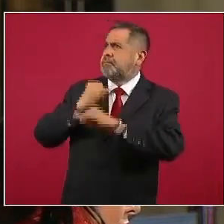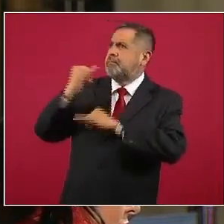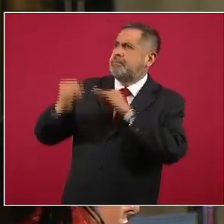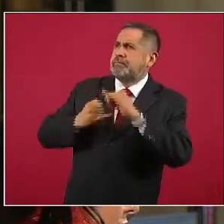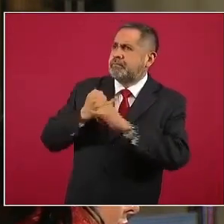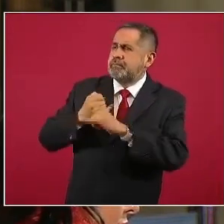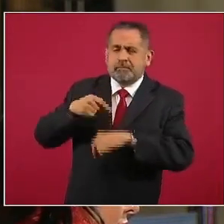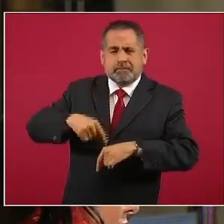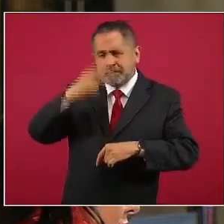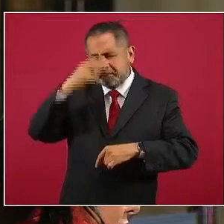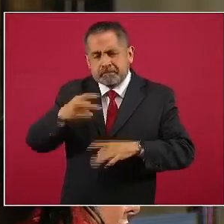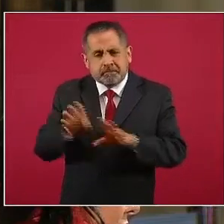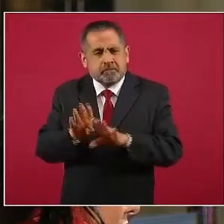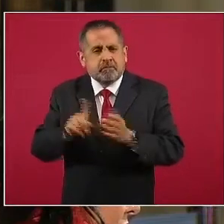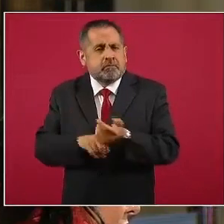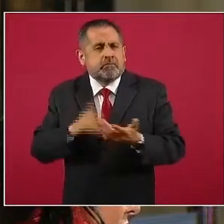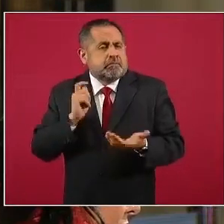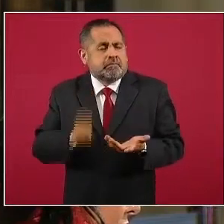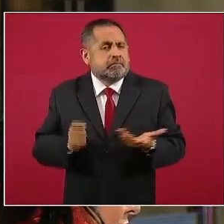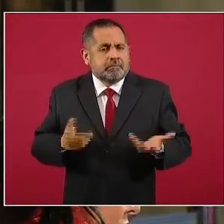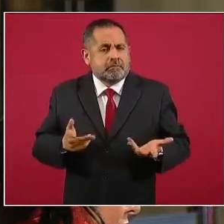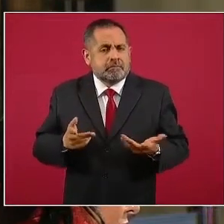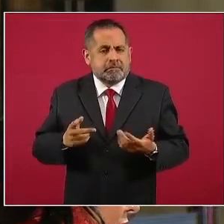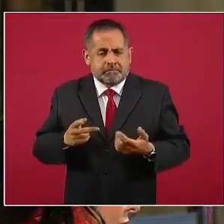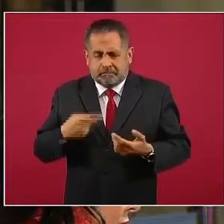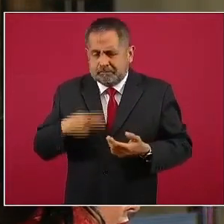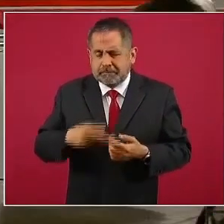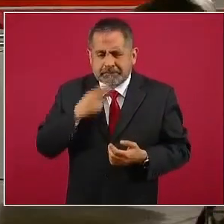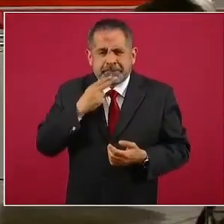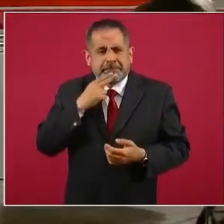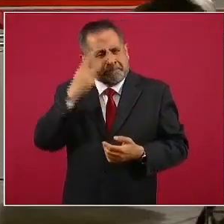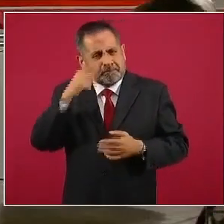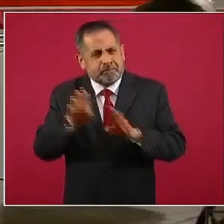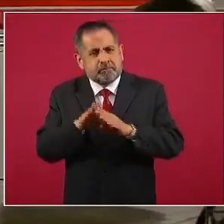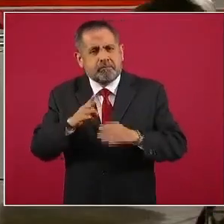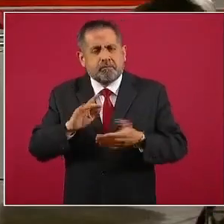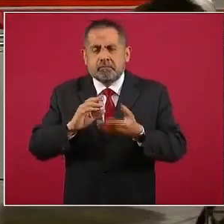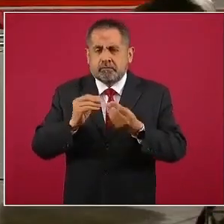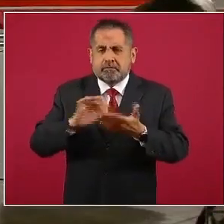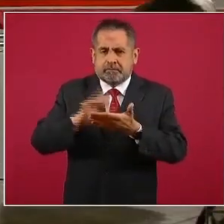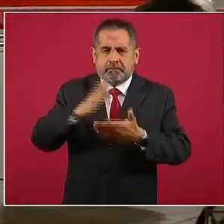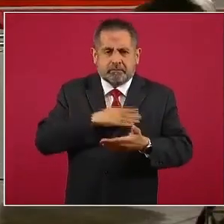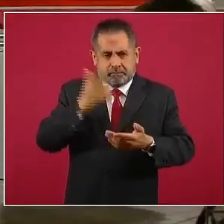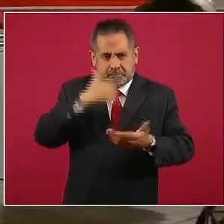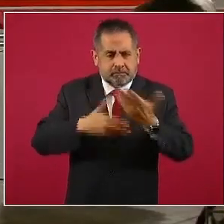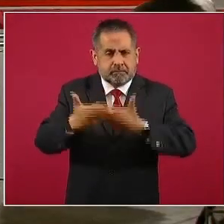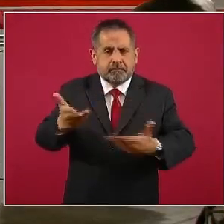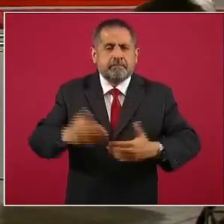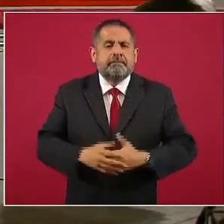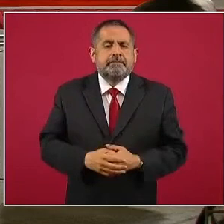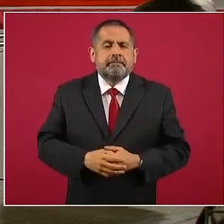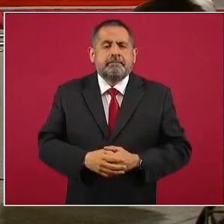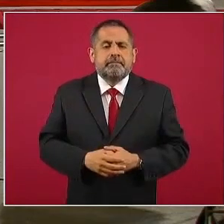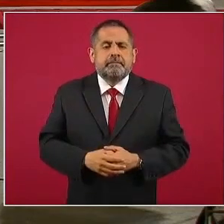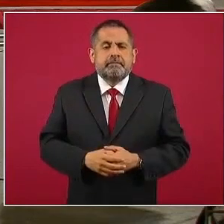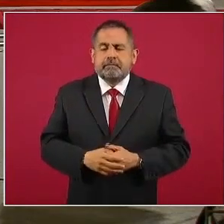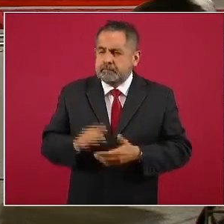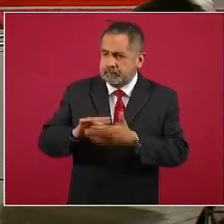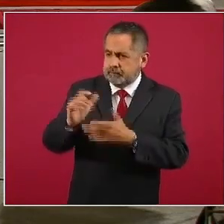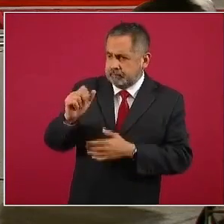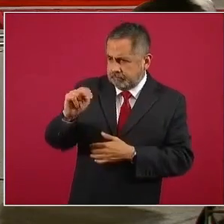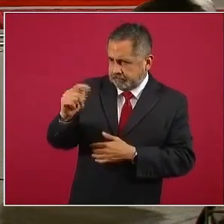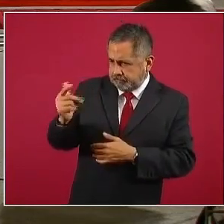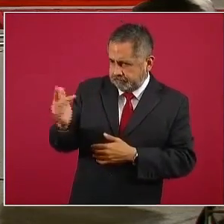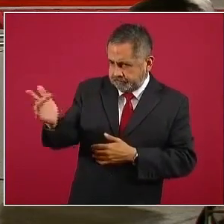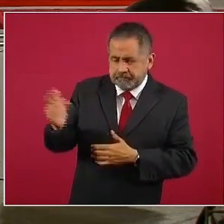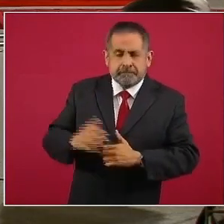internacional y sobre todo a nivel de este país? Muchas gracias, buenas noches, bienvenidos. Muchas gracias, Ángel.